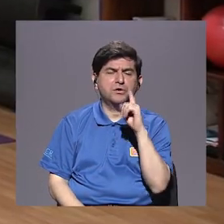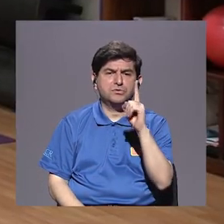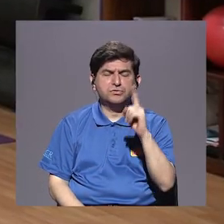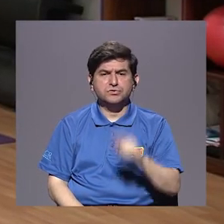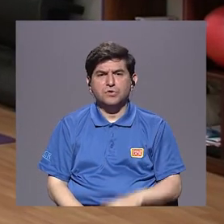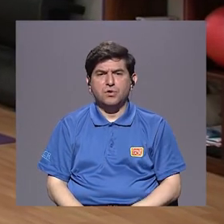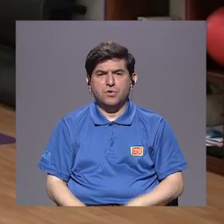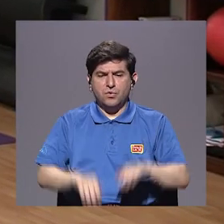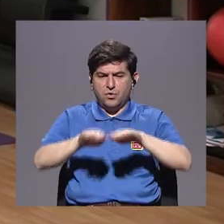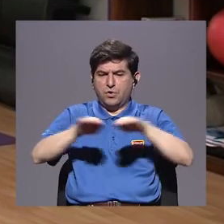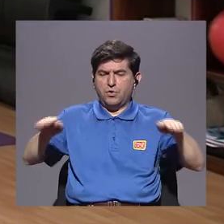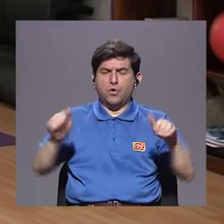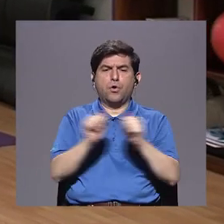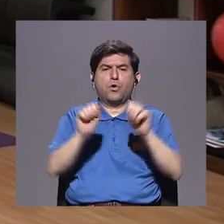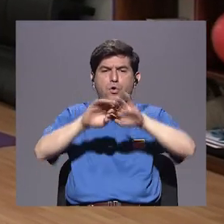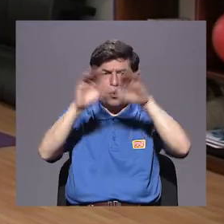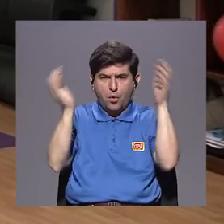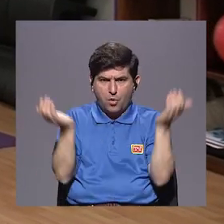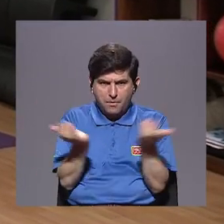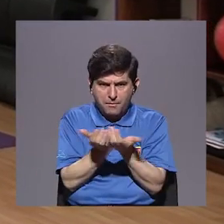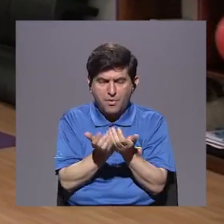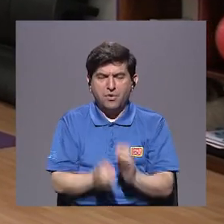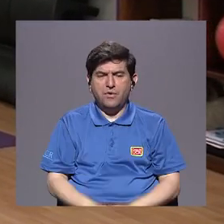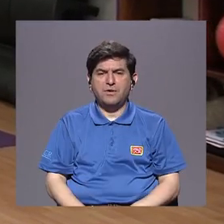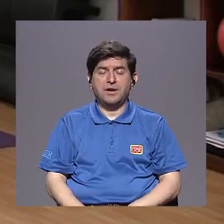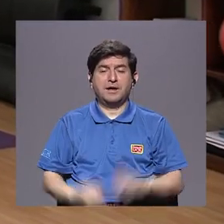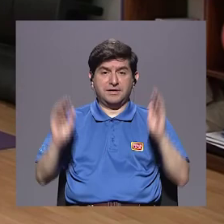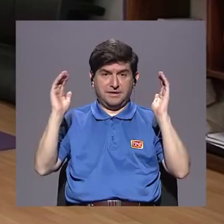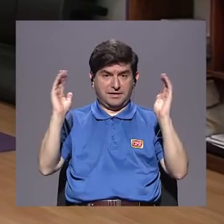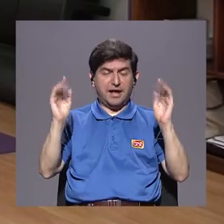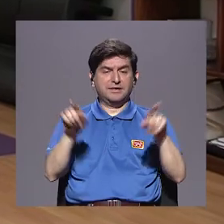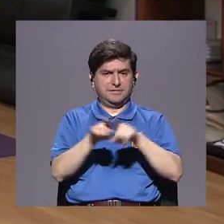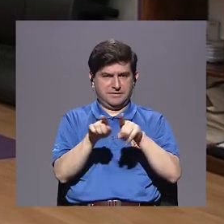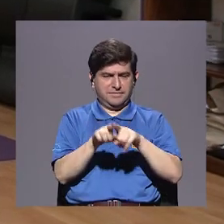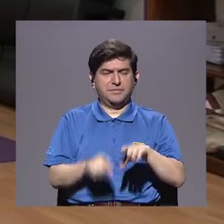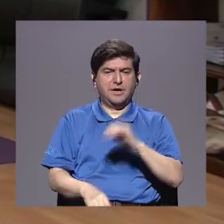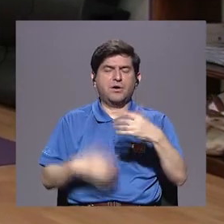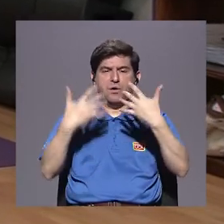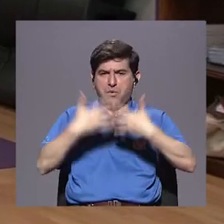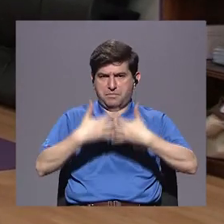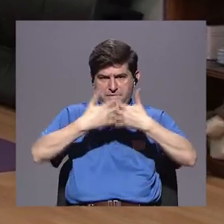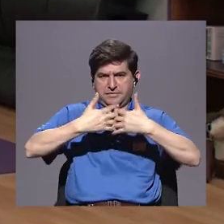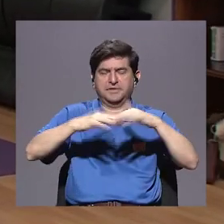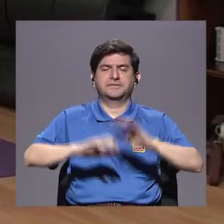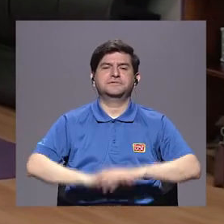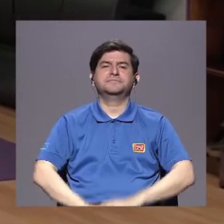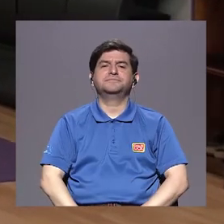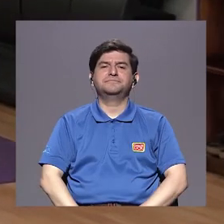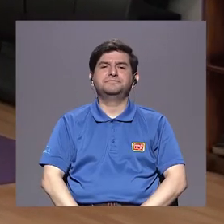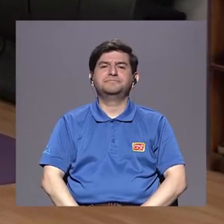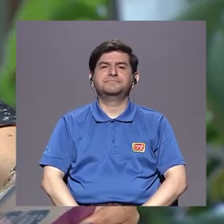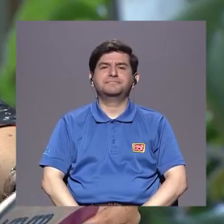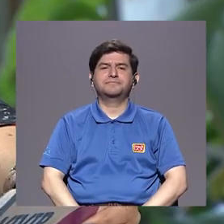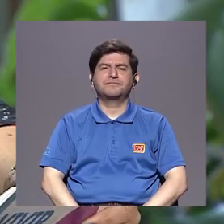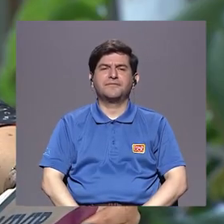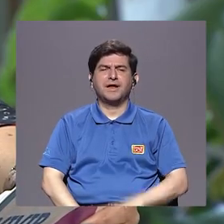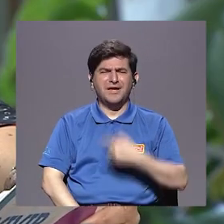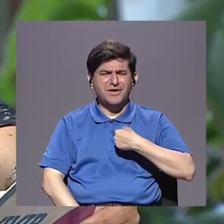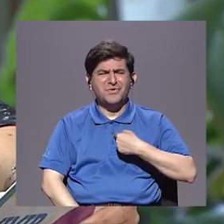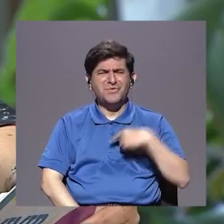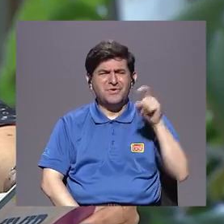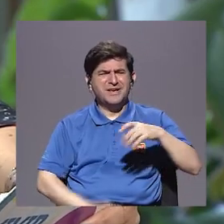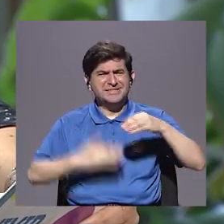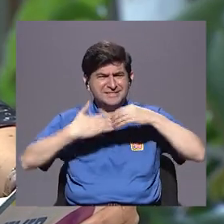solo en un mat, con una bola, con una fitball, que son las bolas grandes, y con máquinas también. ¿Y hay que